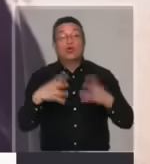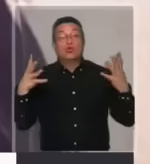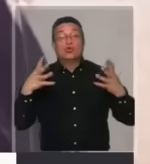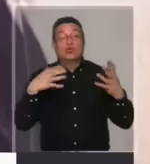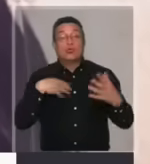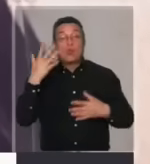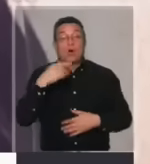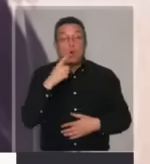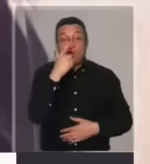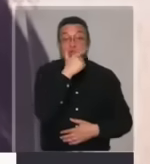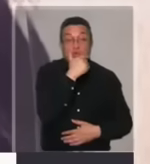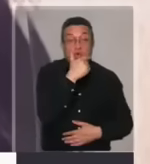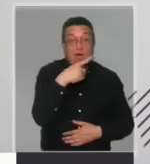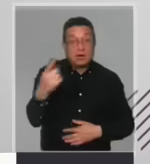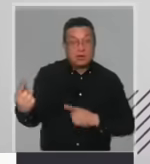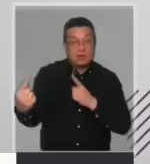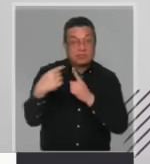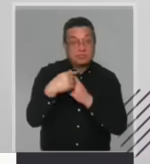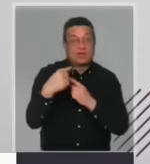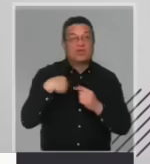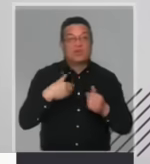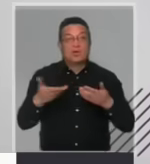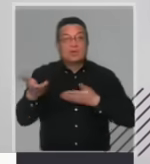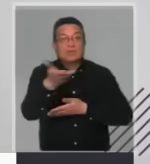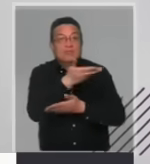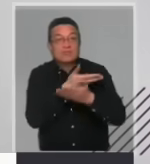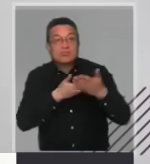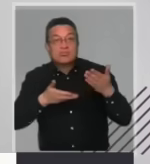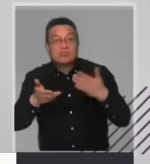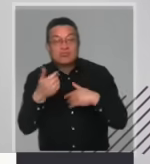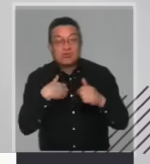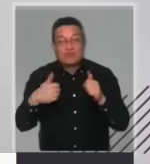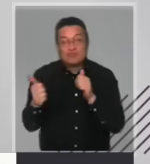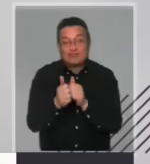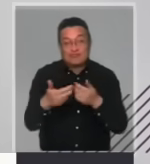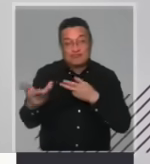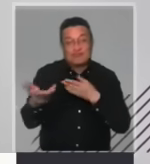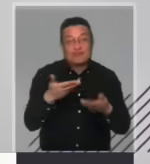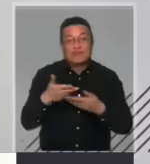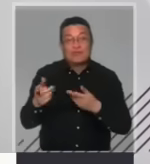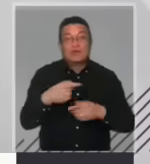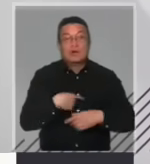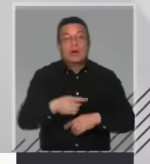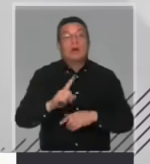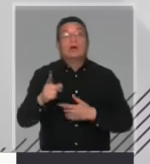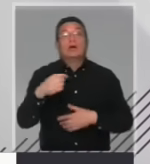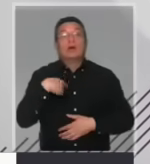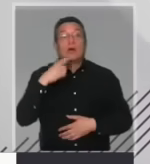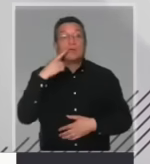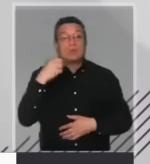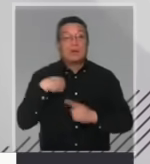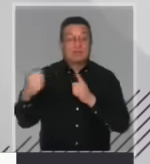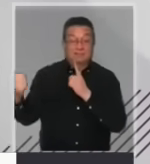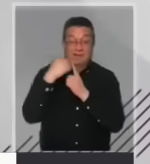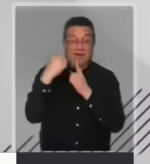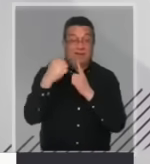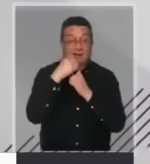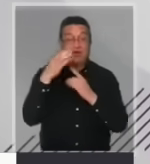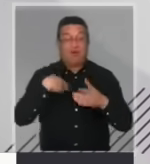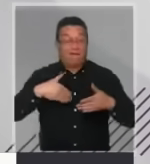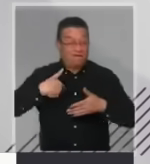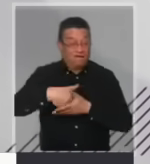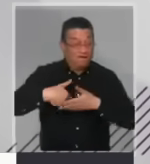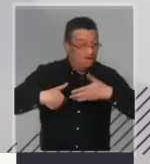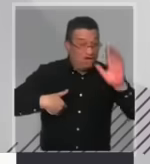la más mínima sospecha de las personas con las que yo me iba a relacionar, no iba a significar que me iban a golpear o que me iban a echar